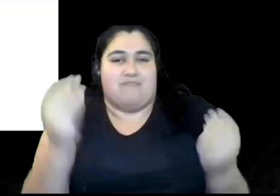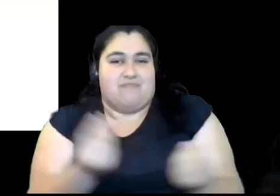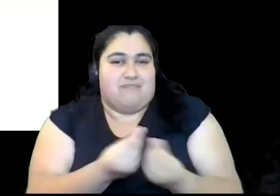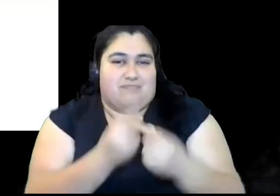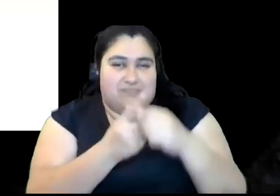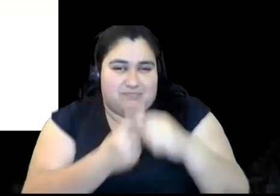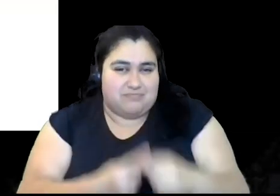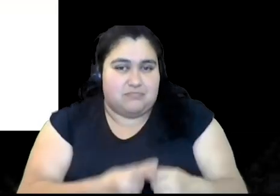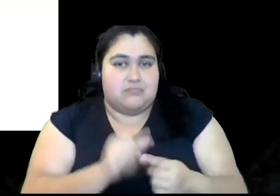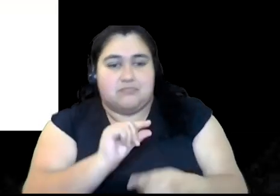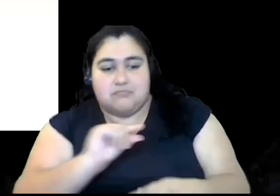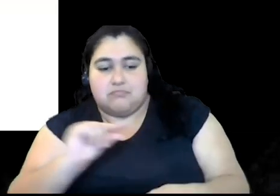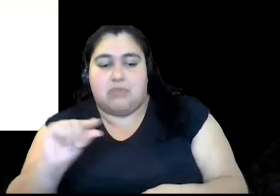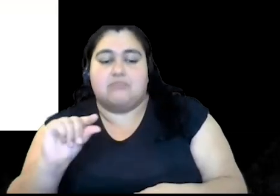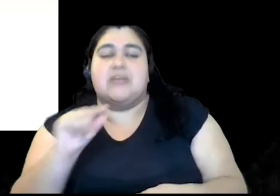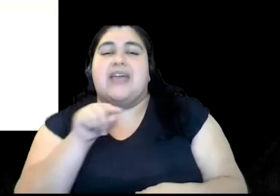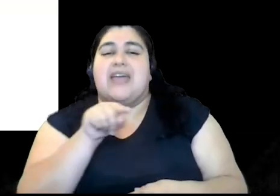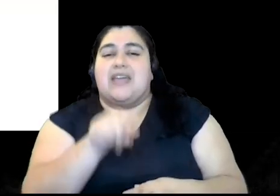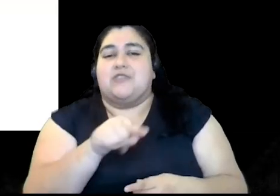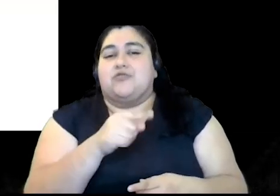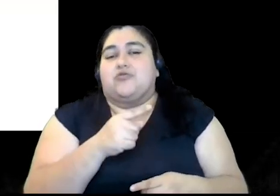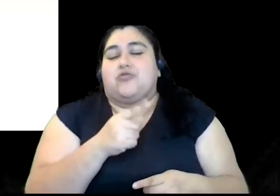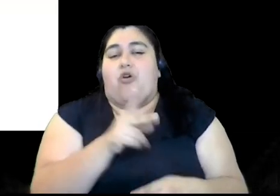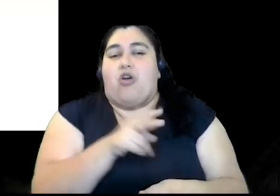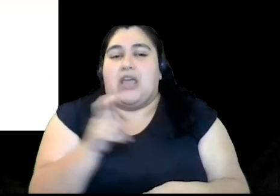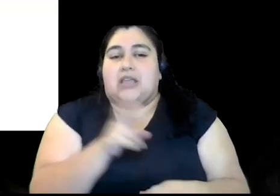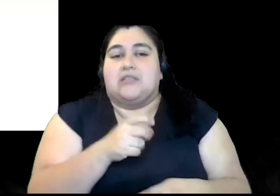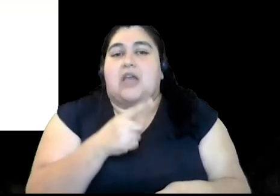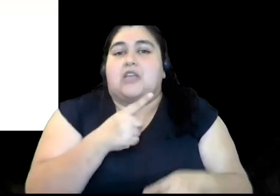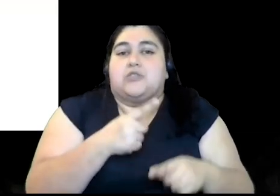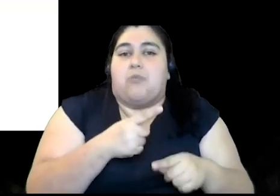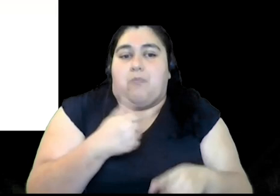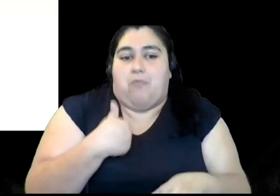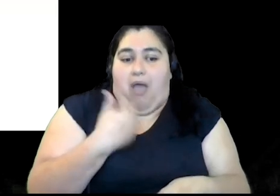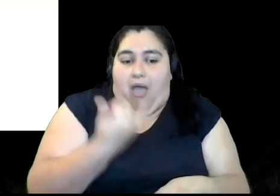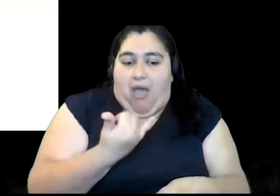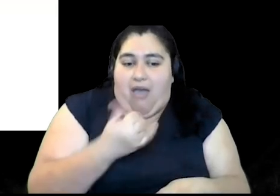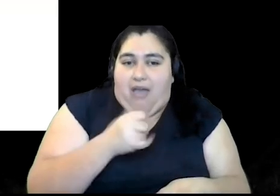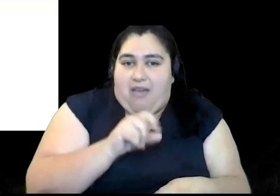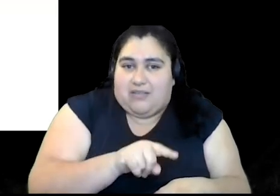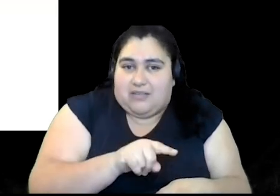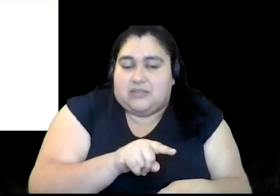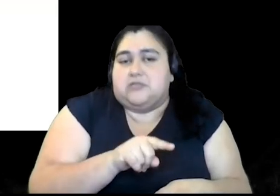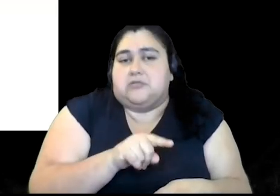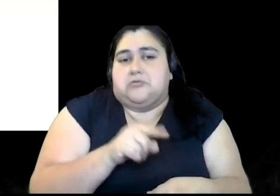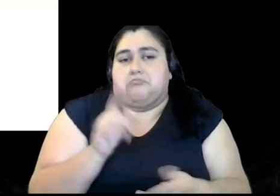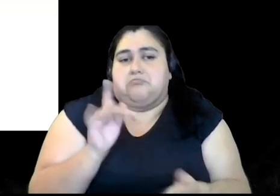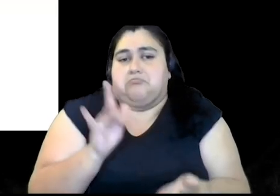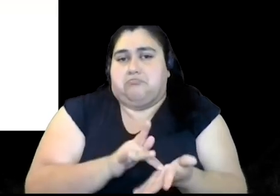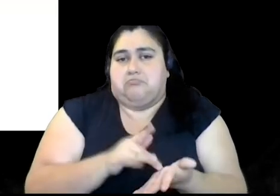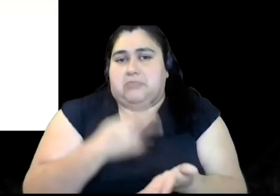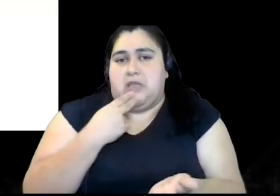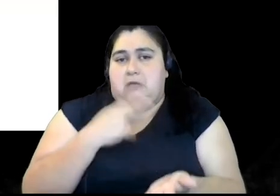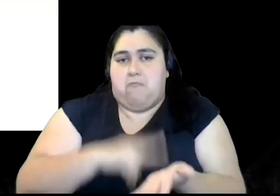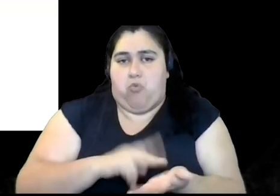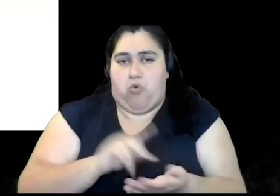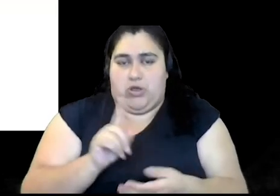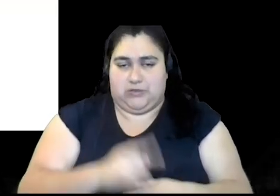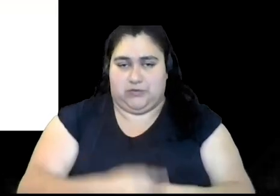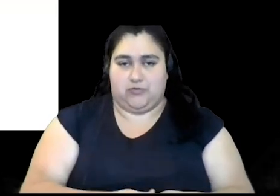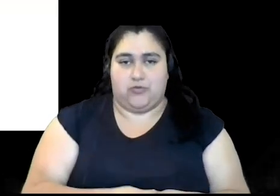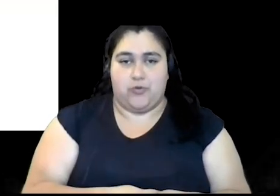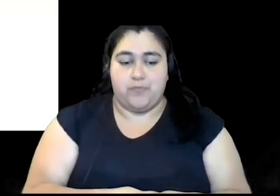es una renta por tenencia. Las rentas por tenencia no se encuentran alcanzadas por el impuesto a las